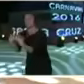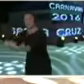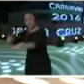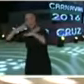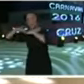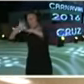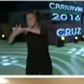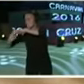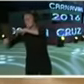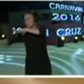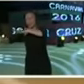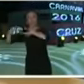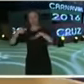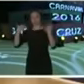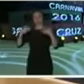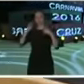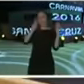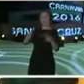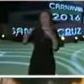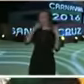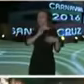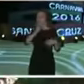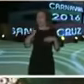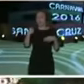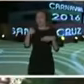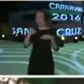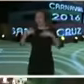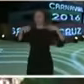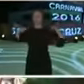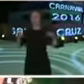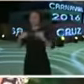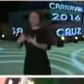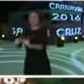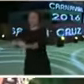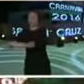me baño cosa guapa y me de ahí la coge la